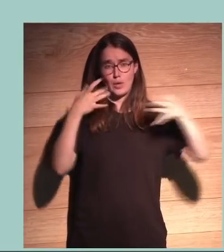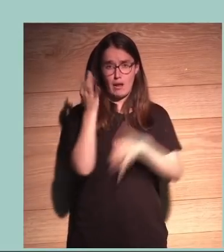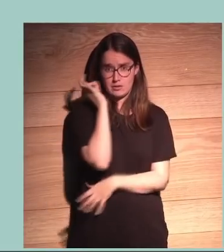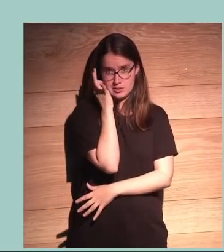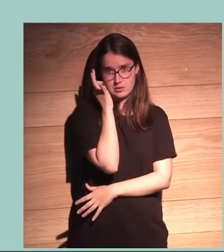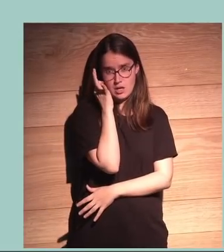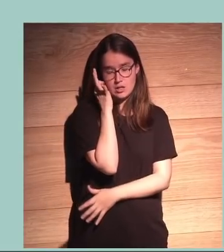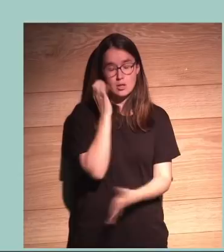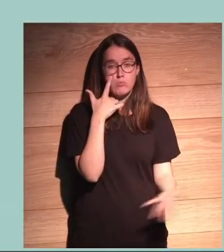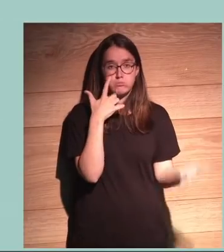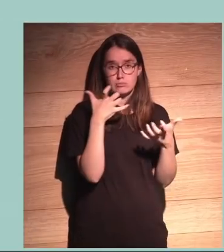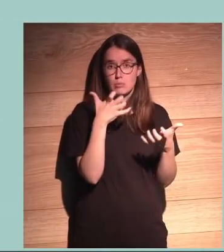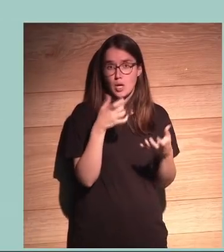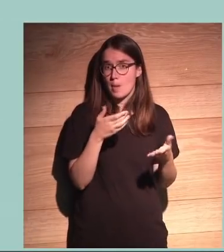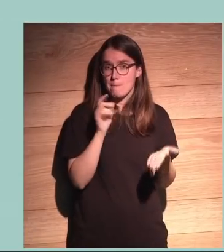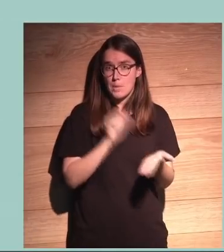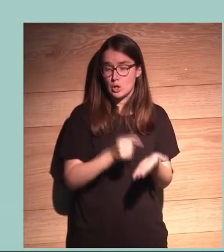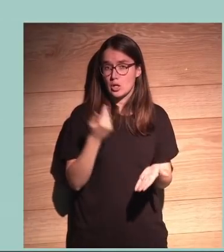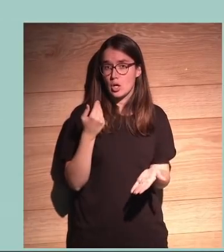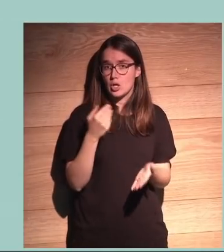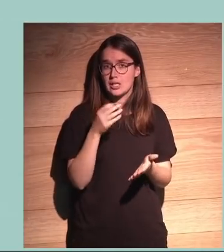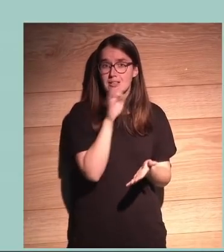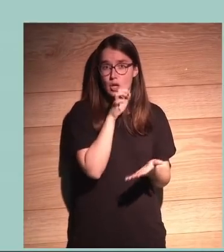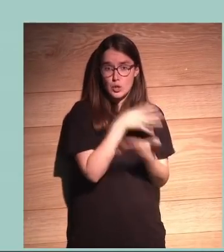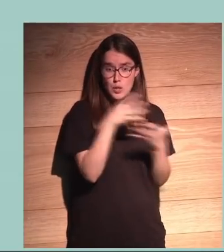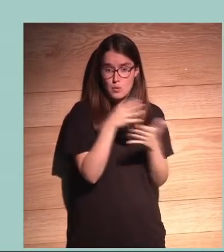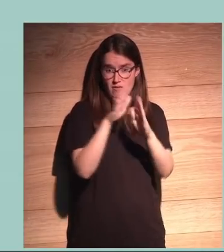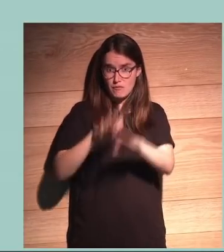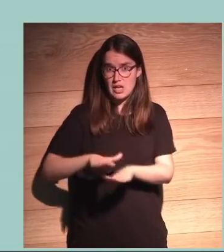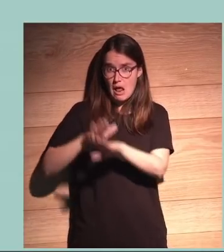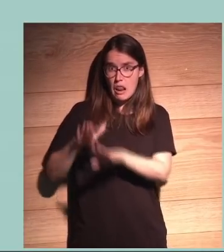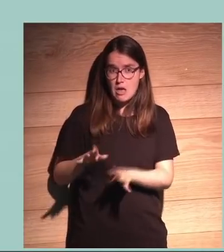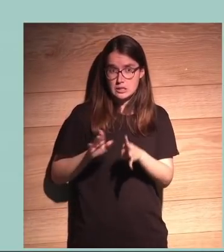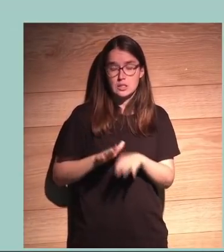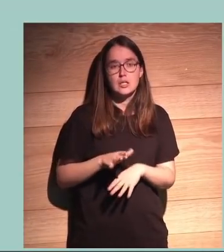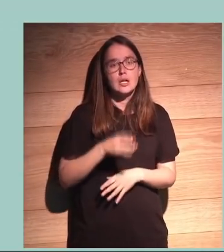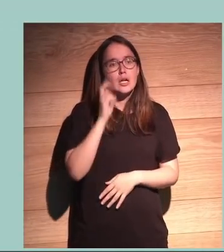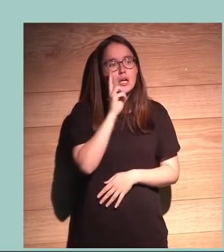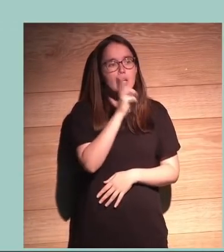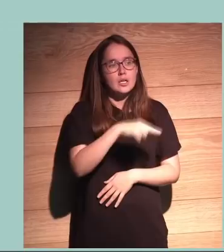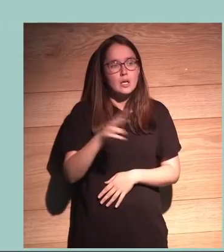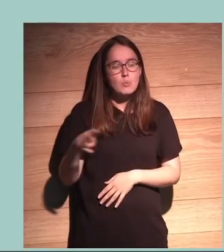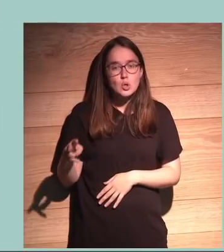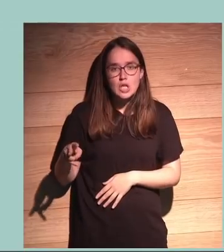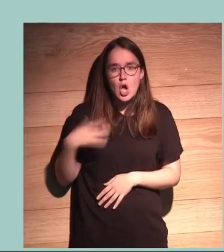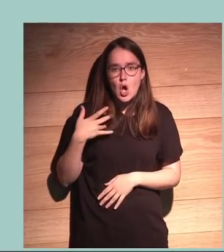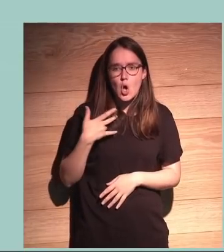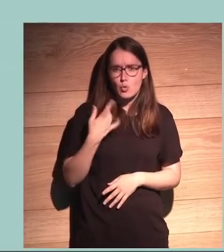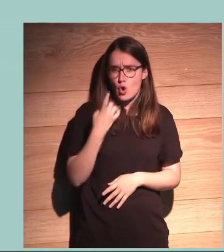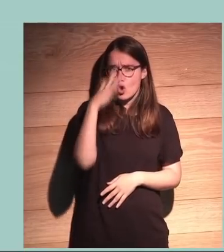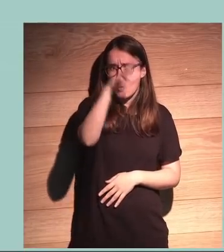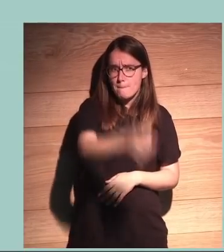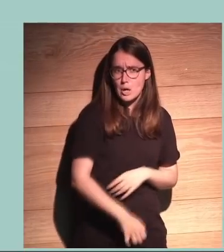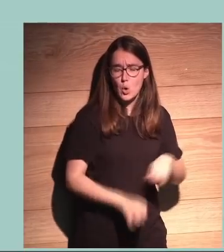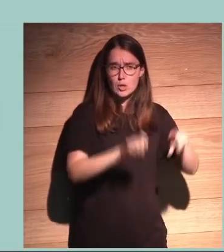artista. Se descubrió muy pronto, se descubrió a finales del siglo XIX. El Museo del Louvre compró una obra de